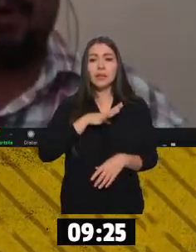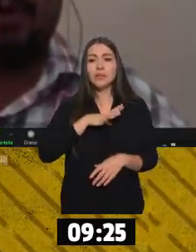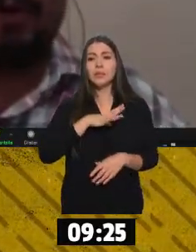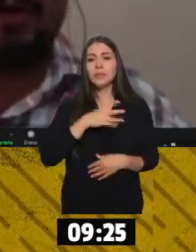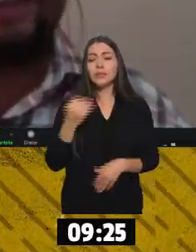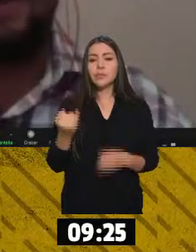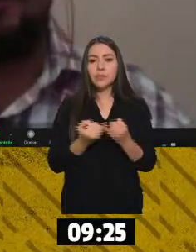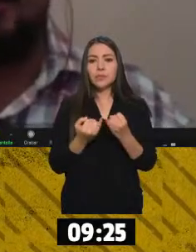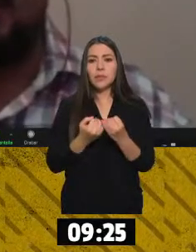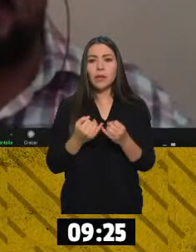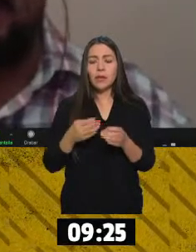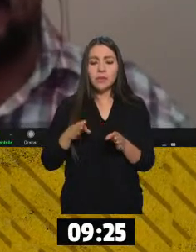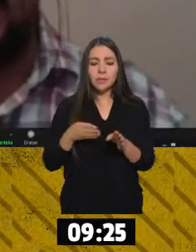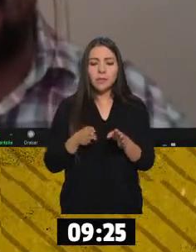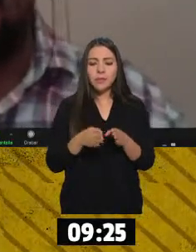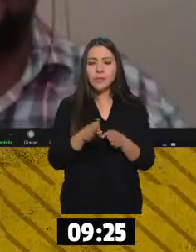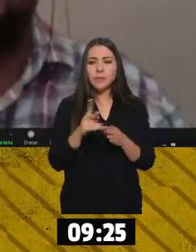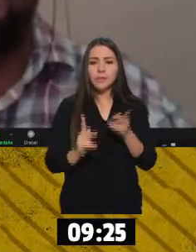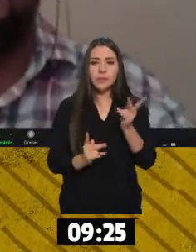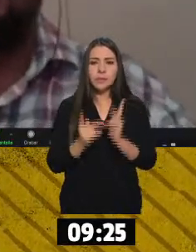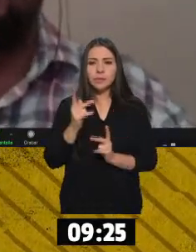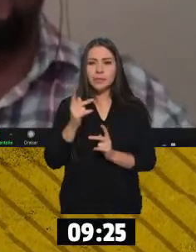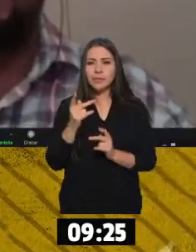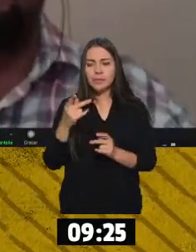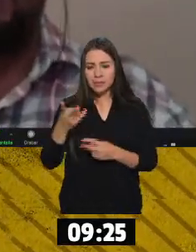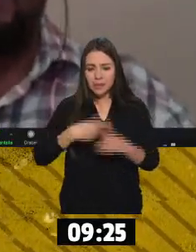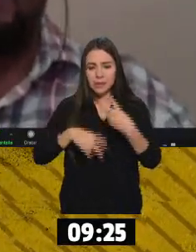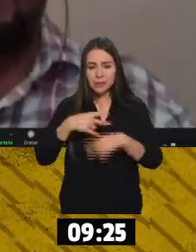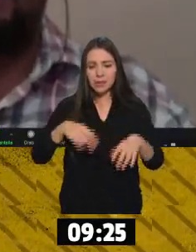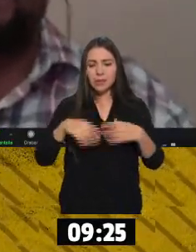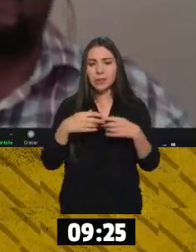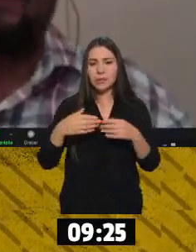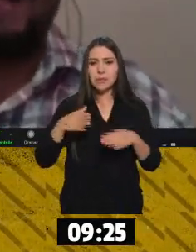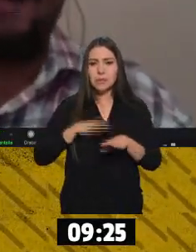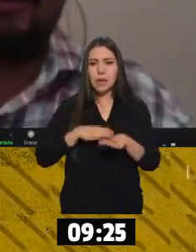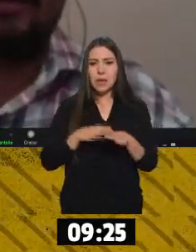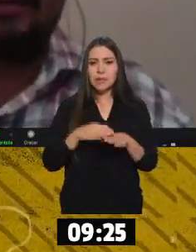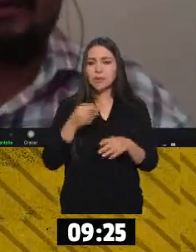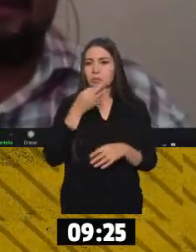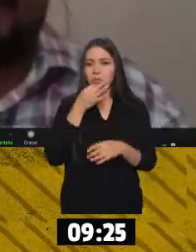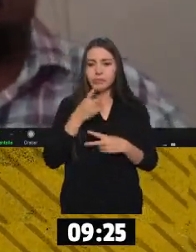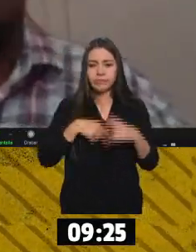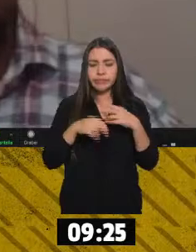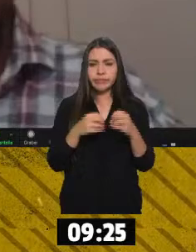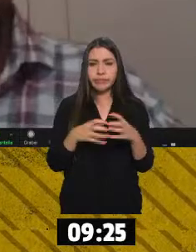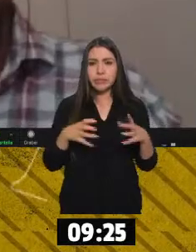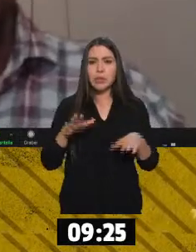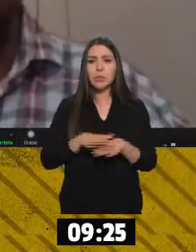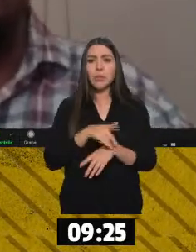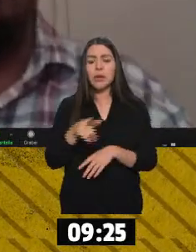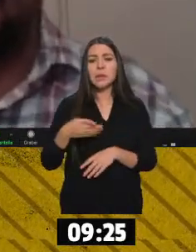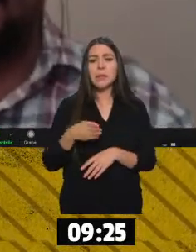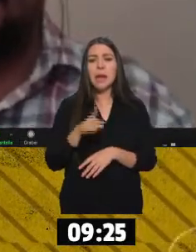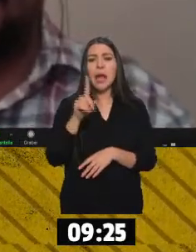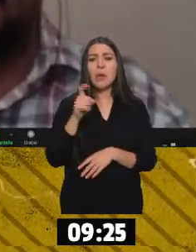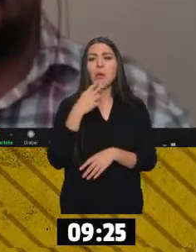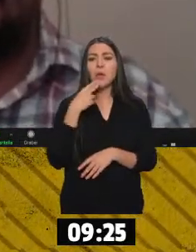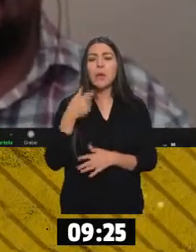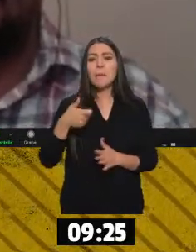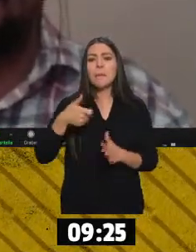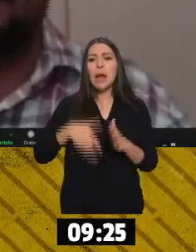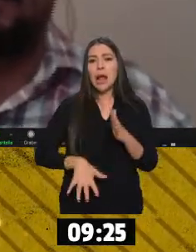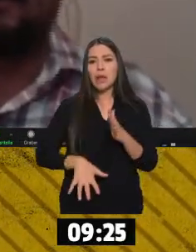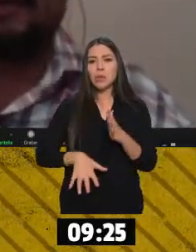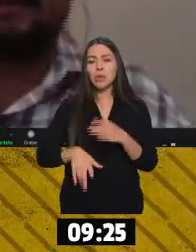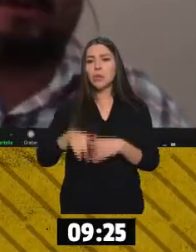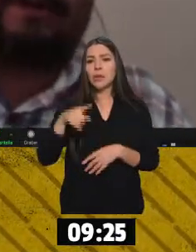de producción y de consumo, porque es además un pescado barato, ¿no? Sí. De agua dulce,